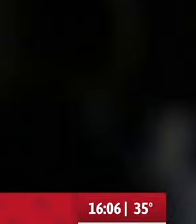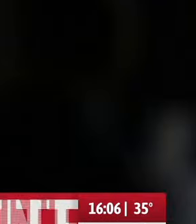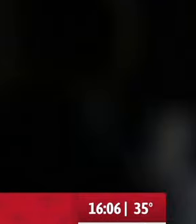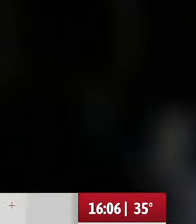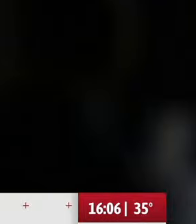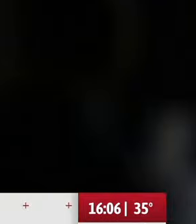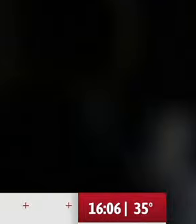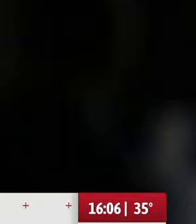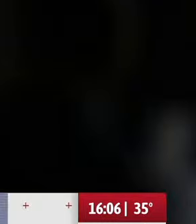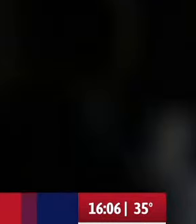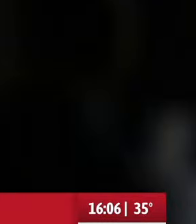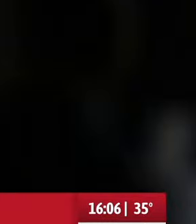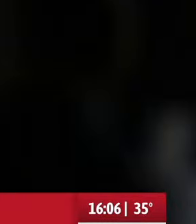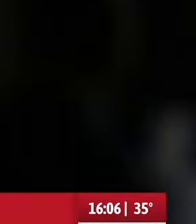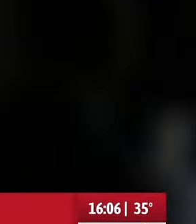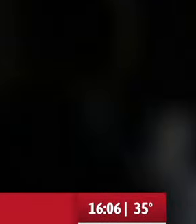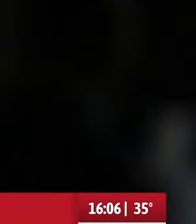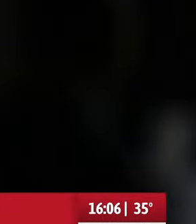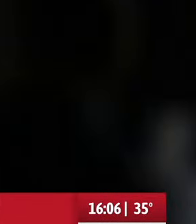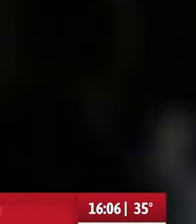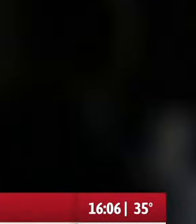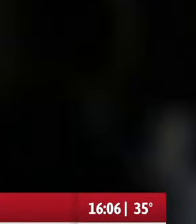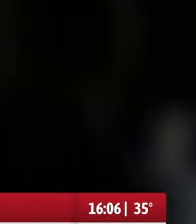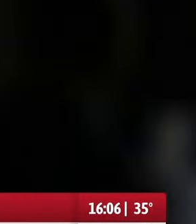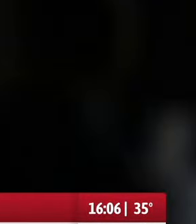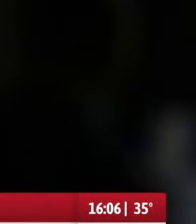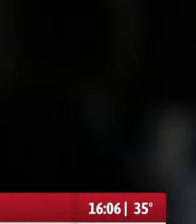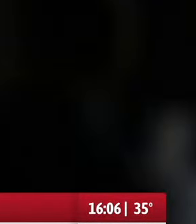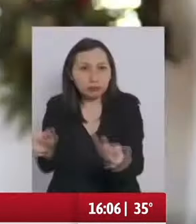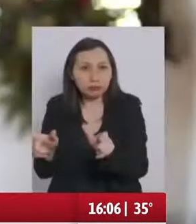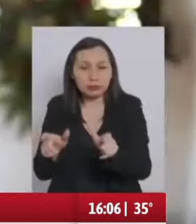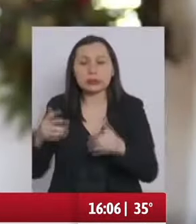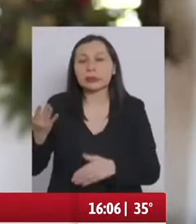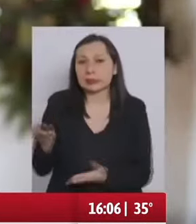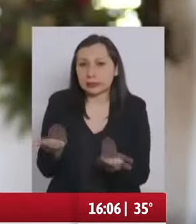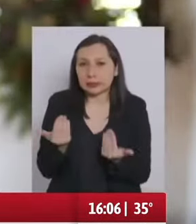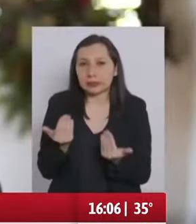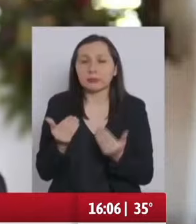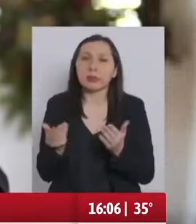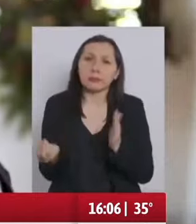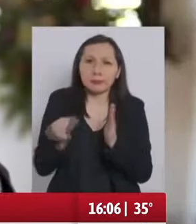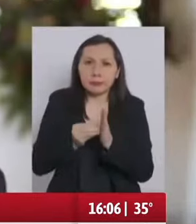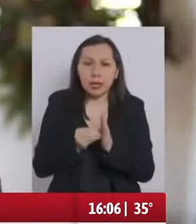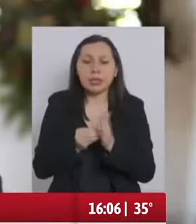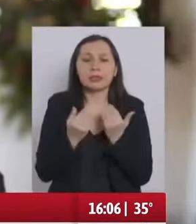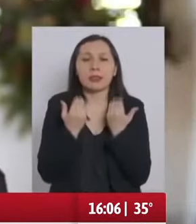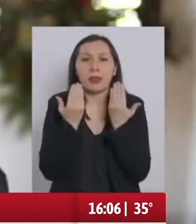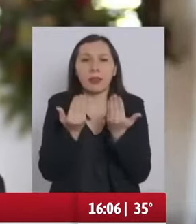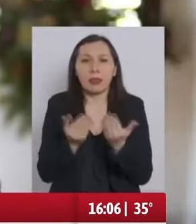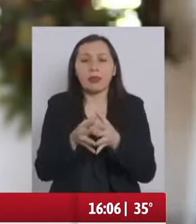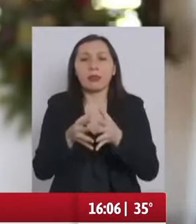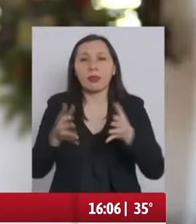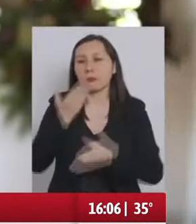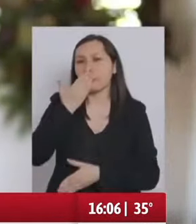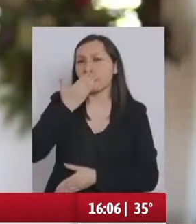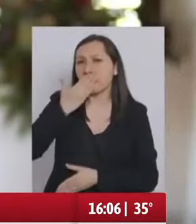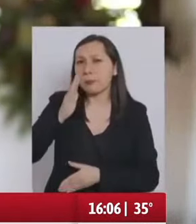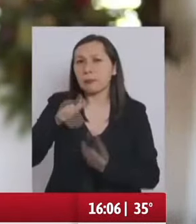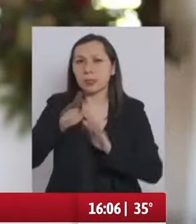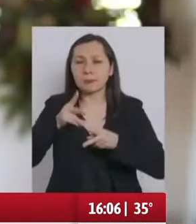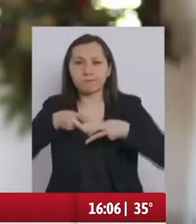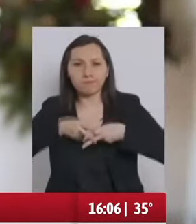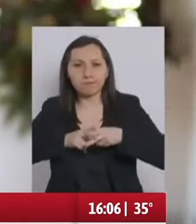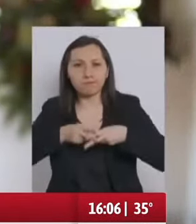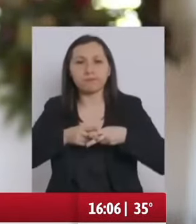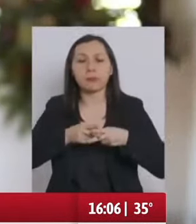localidad Lago Ronco, región de Los Ríos. Un helicóptero privado que se precipitó en medio del cuerpo de